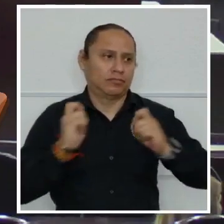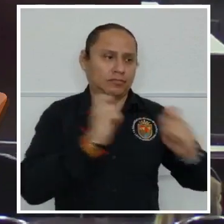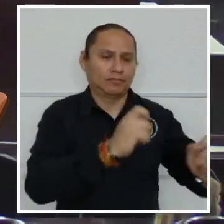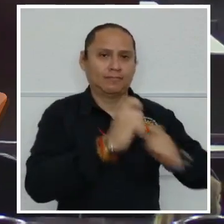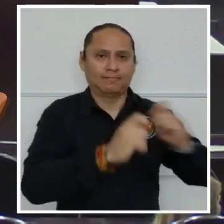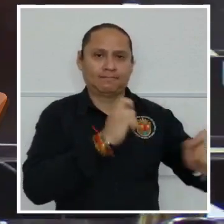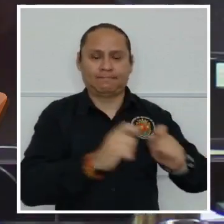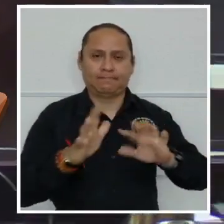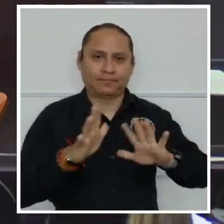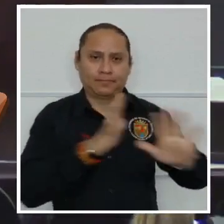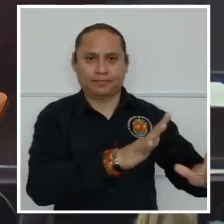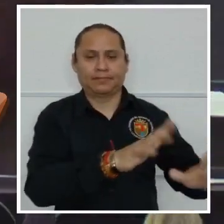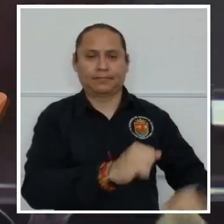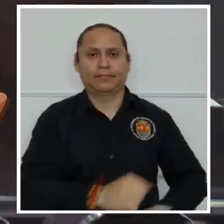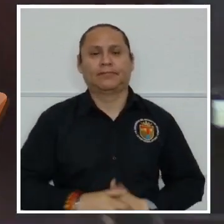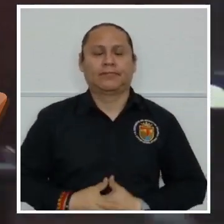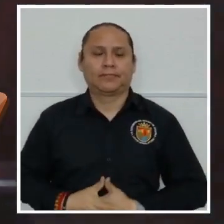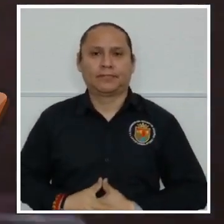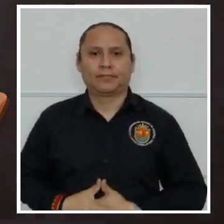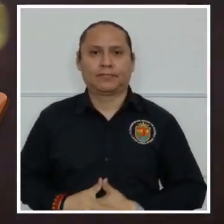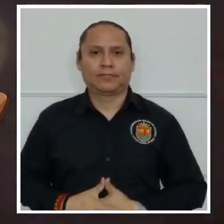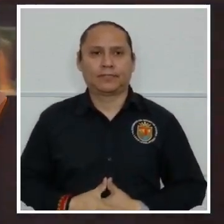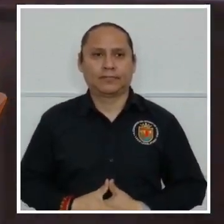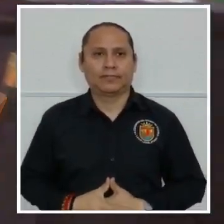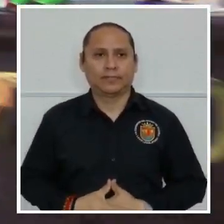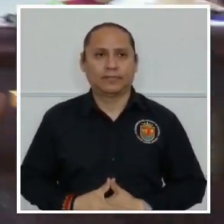los trámites legislativos correspondientes.